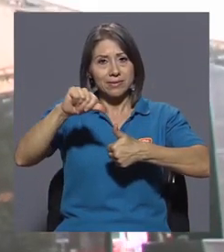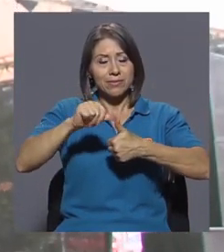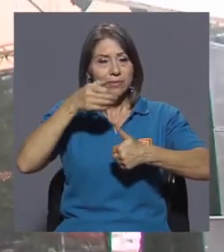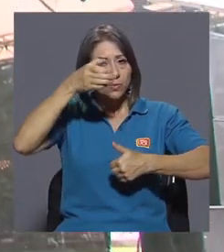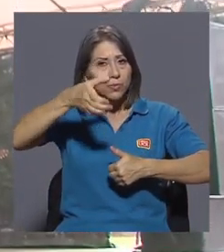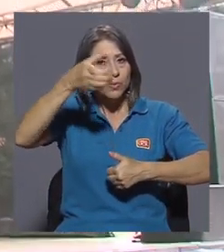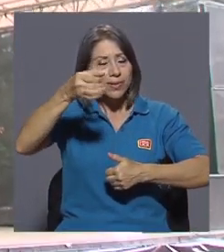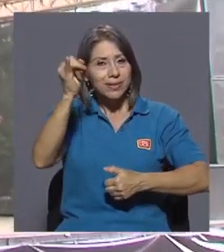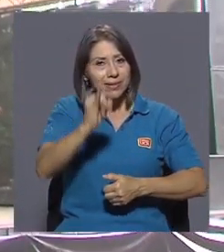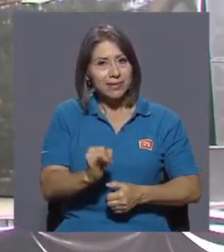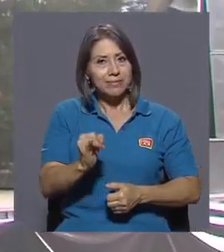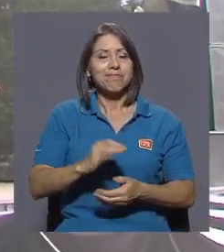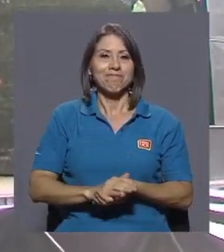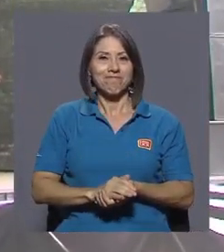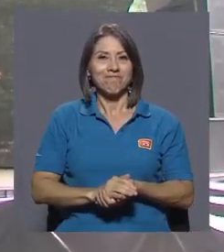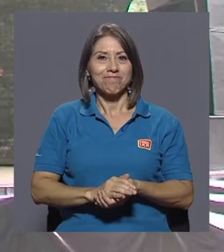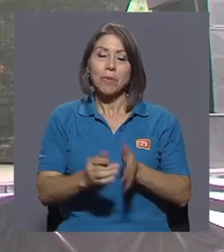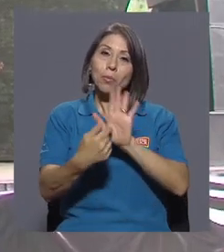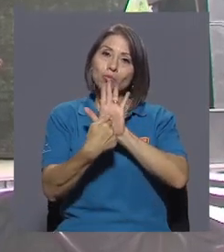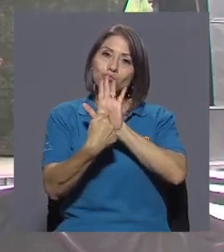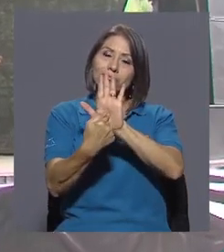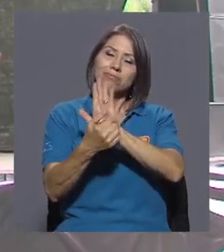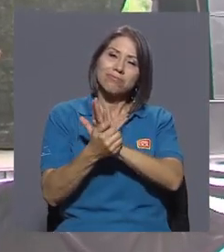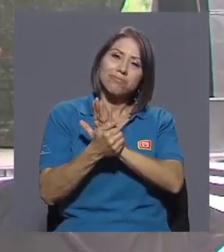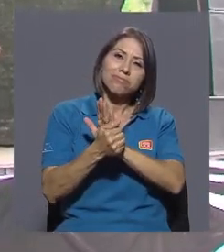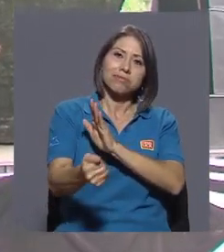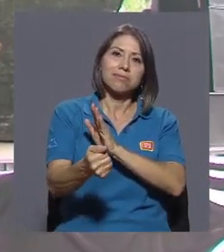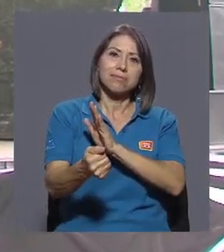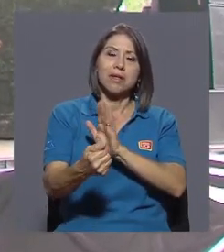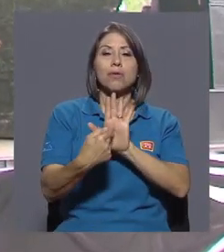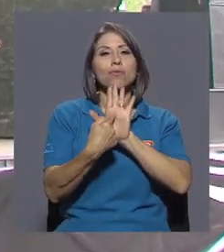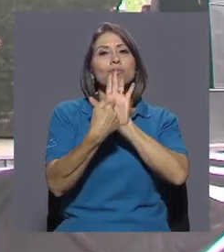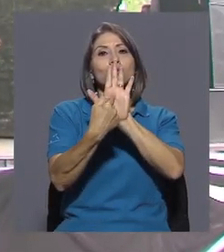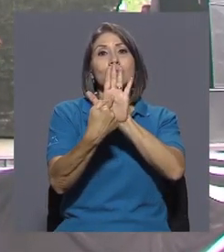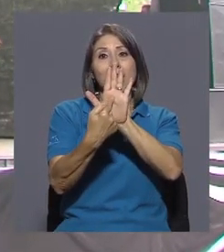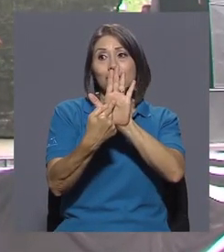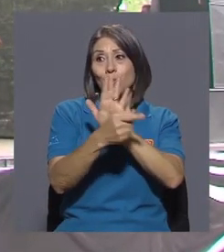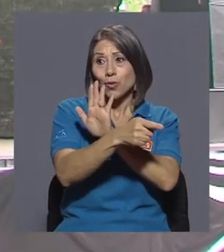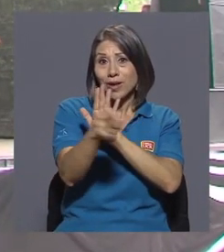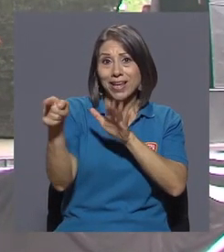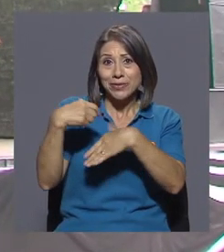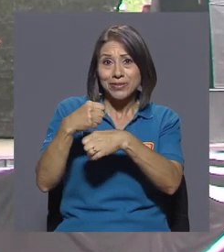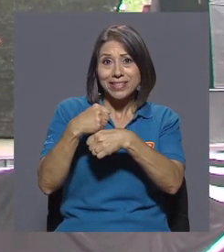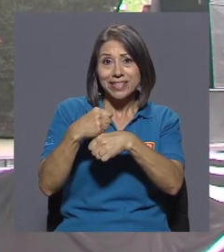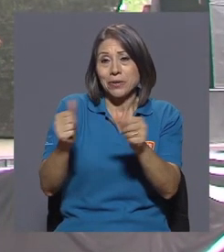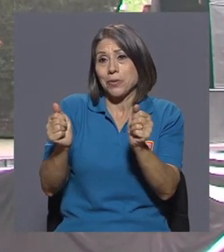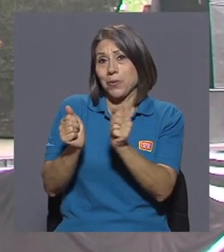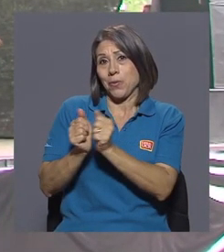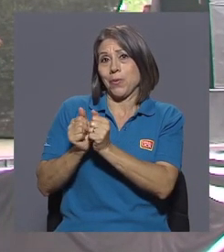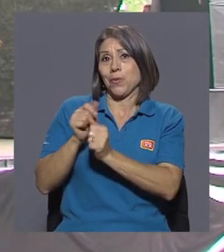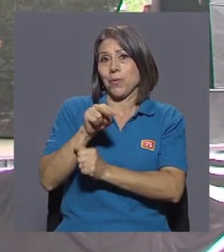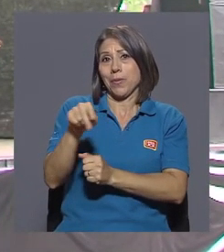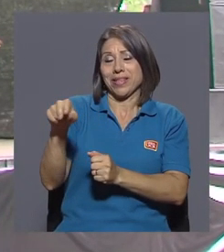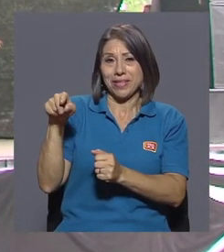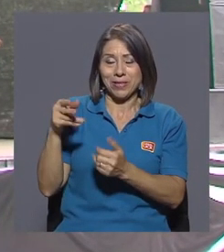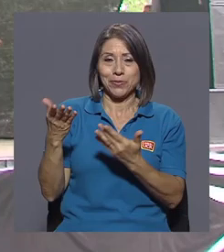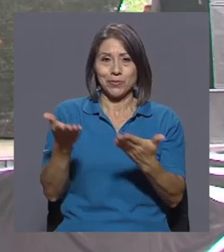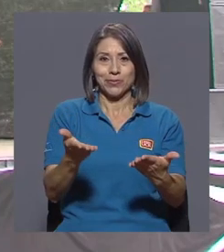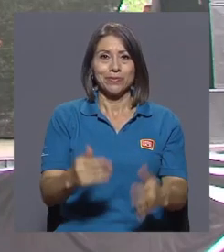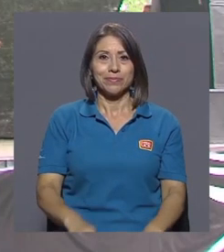cultura y el arte mostrando su talento y las sombras que junto al resto de compañeros han compuesto